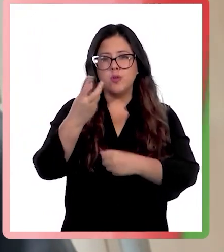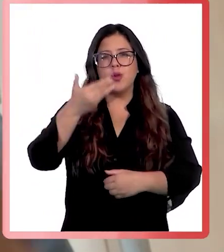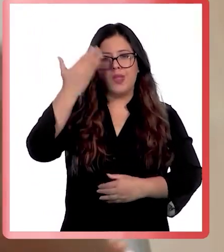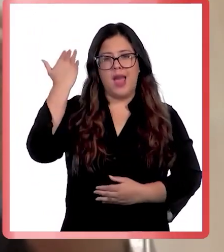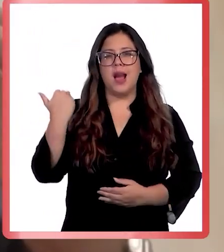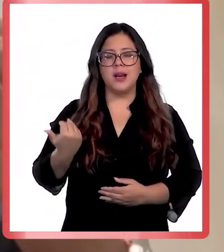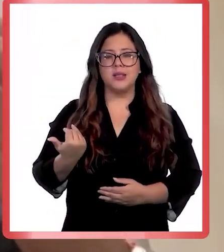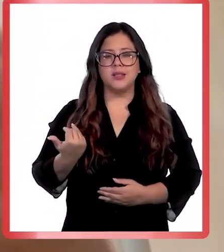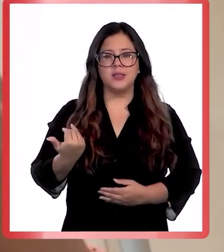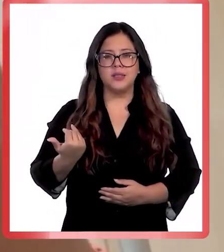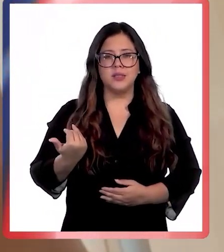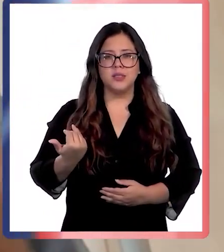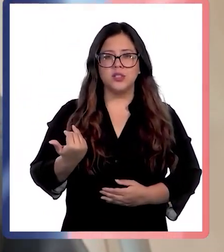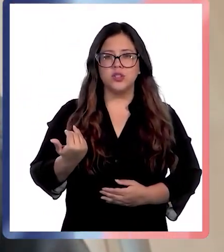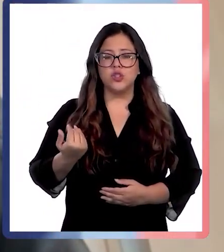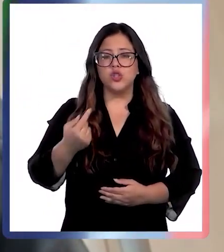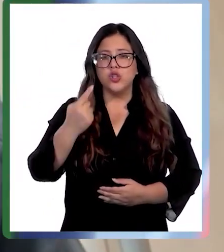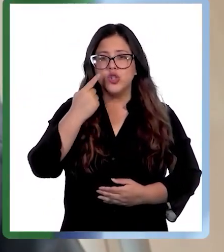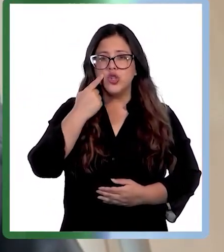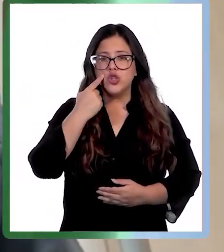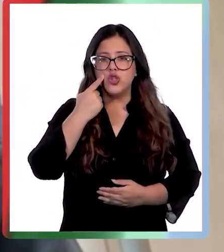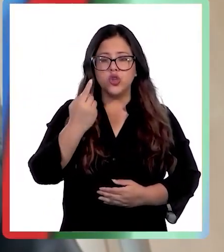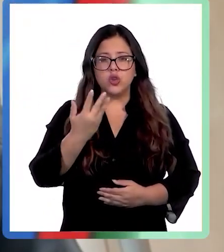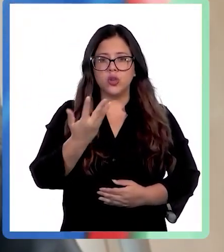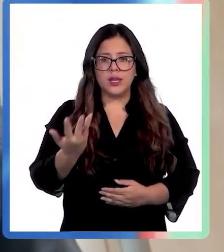antes. Hay que entender